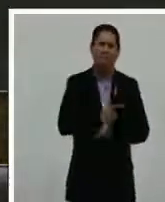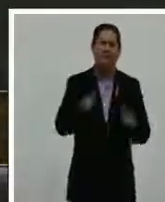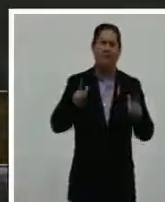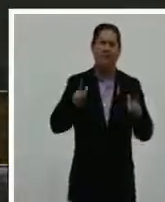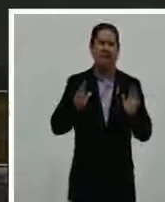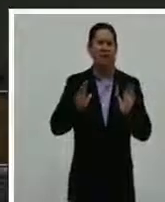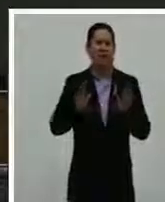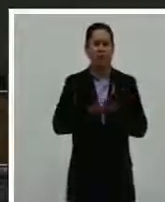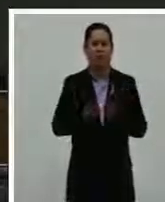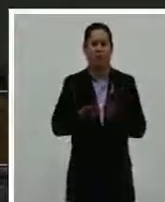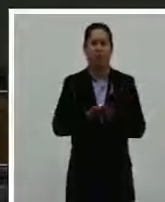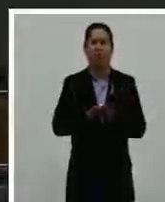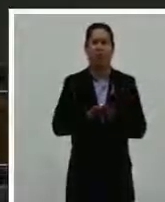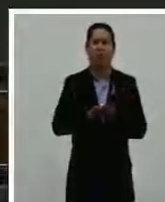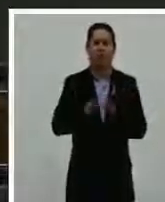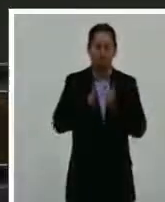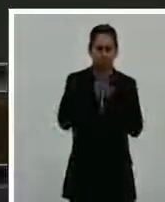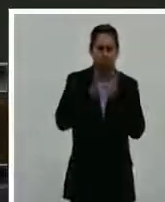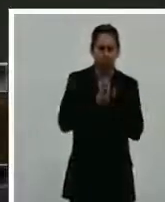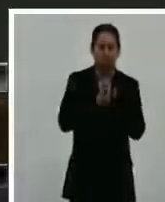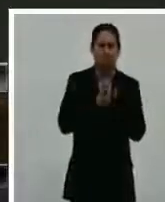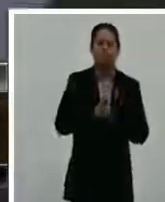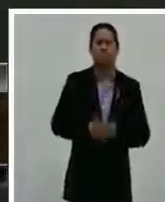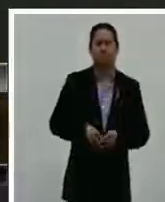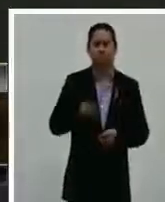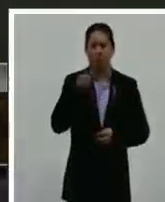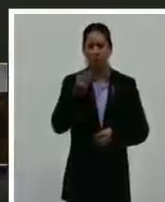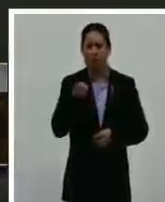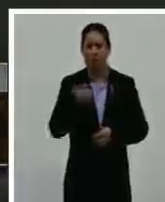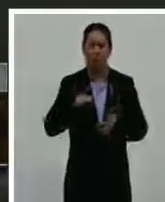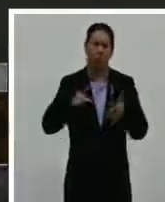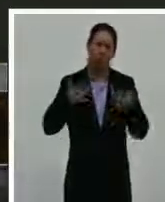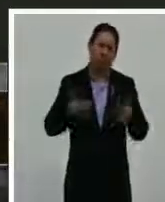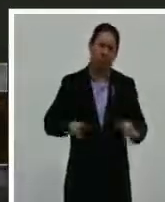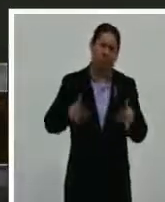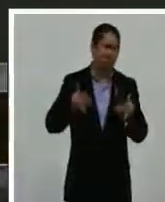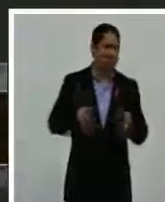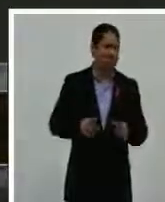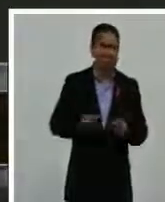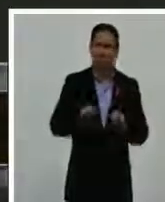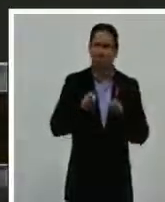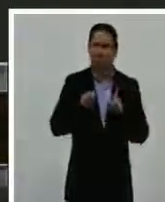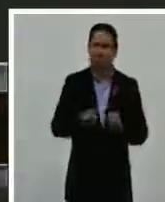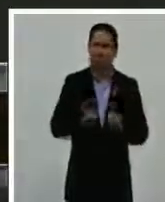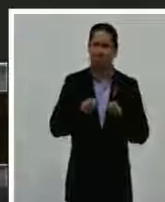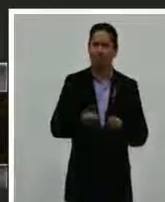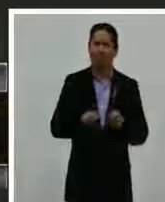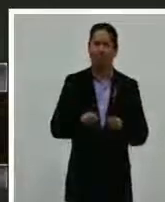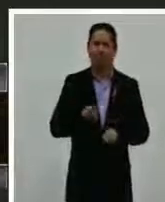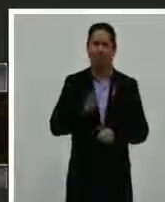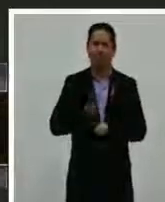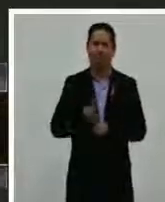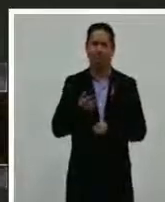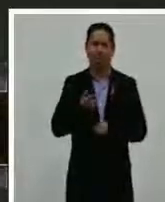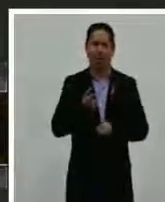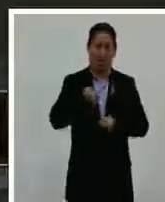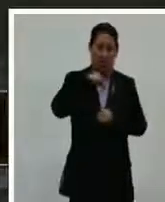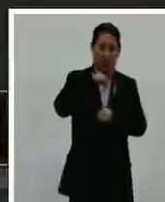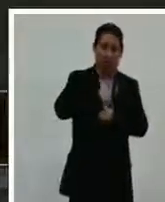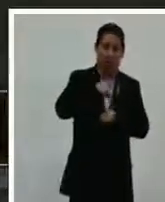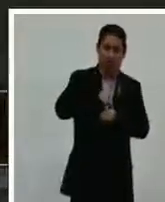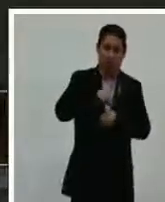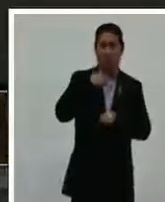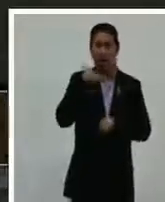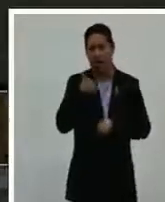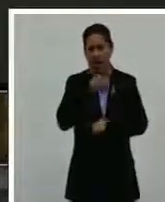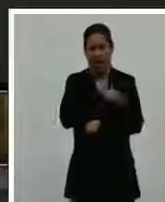trincheras trincheras muchas veces dolorosas principalmente en el ámbito médico y familiar